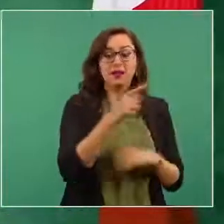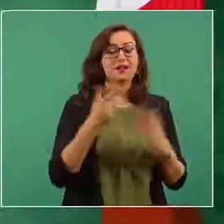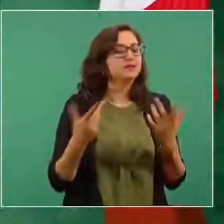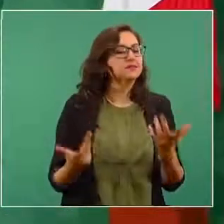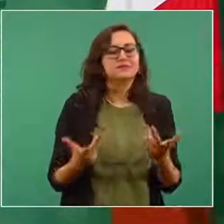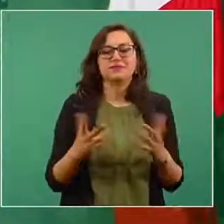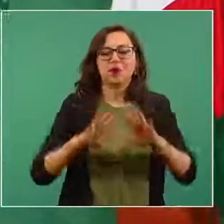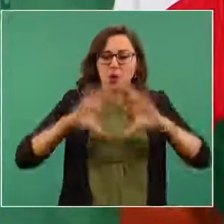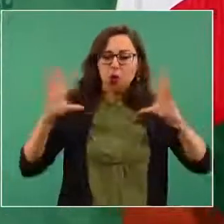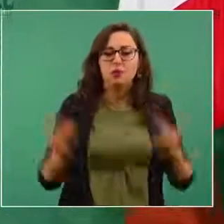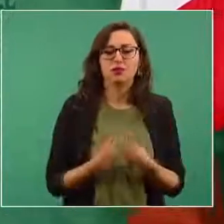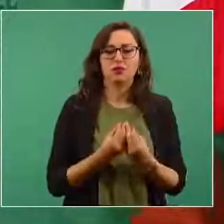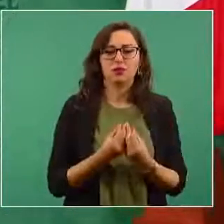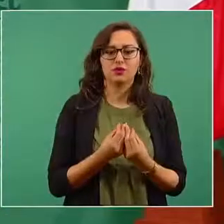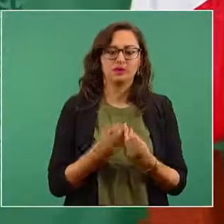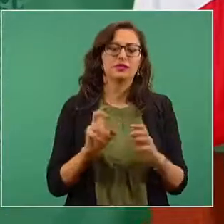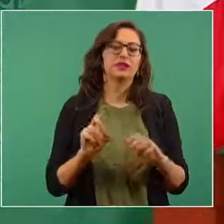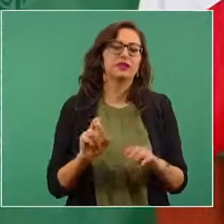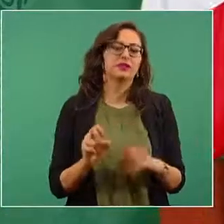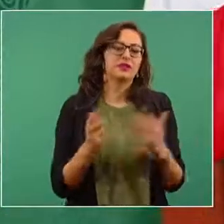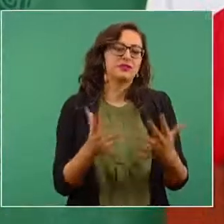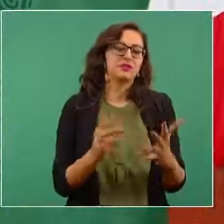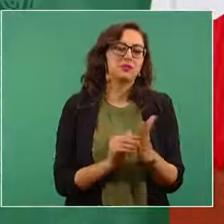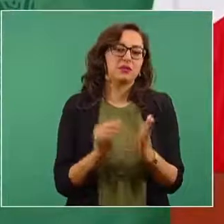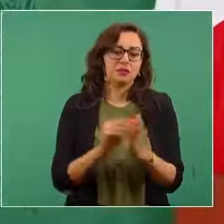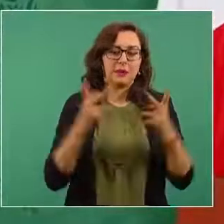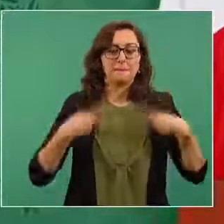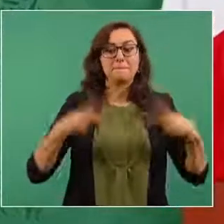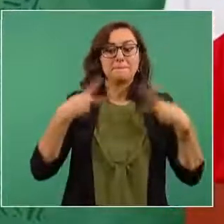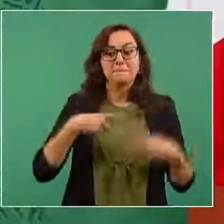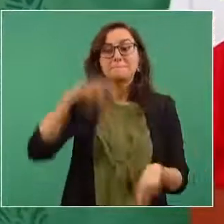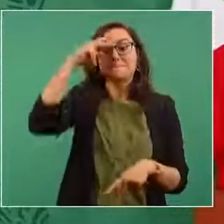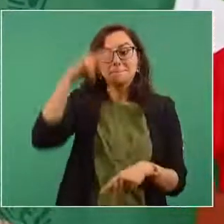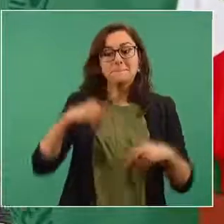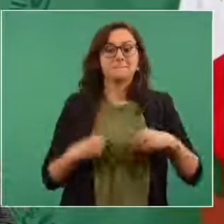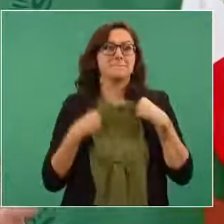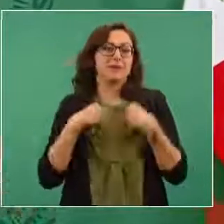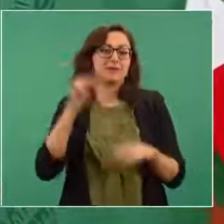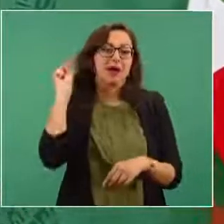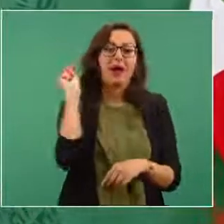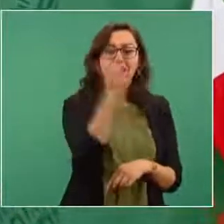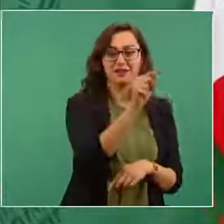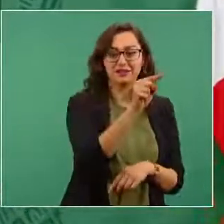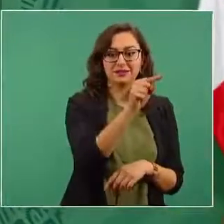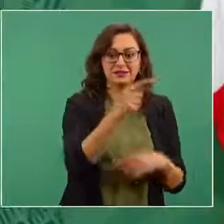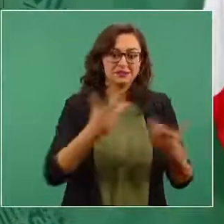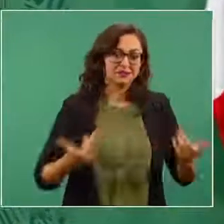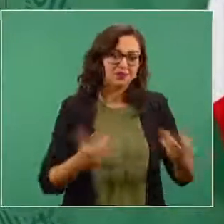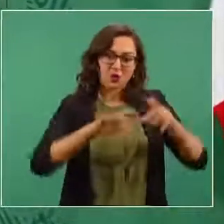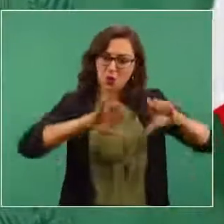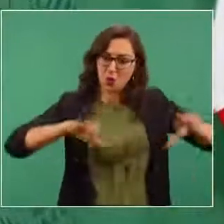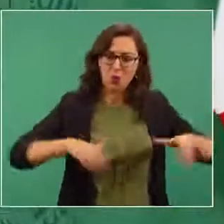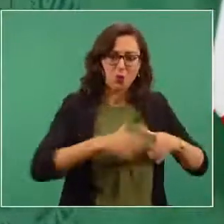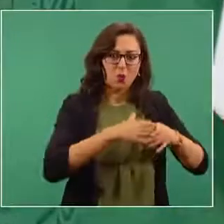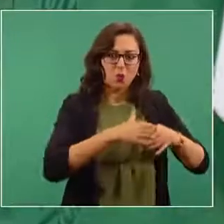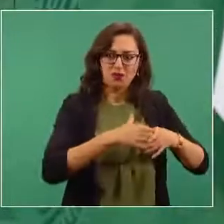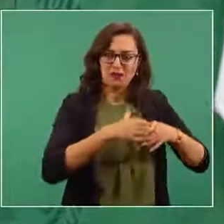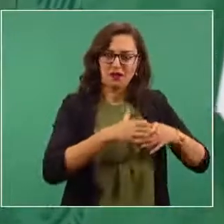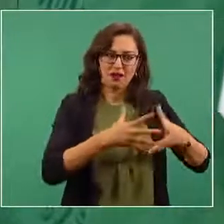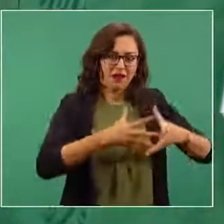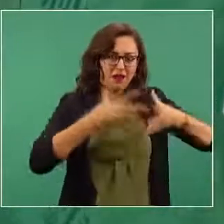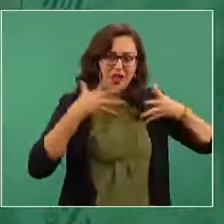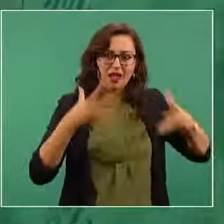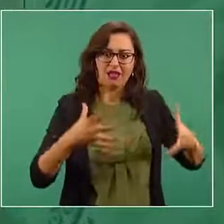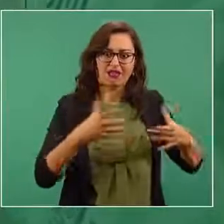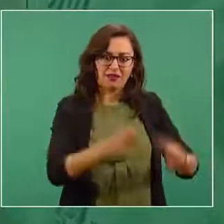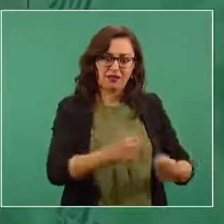38 millones de mexicanos. Entonces es una comunidad muy importante